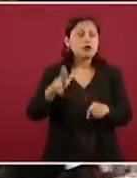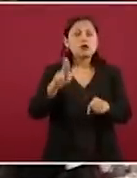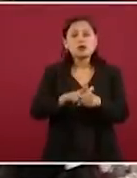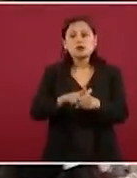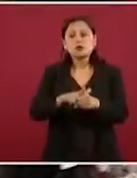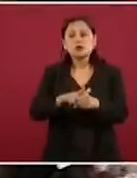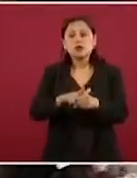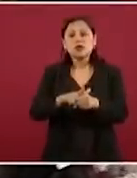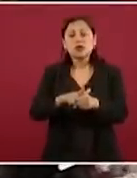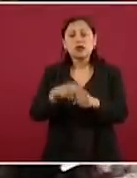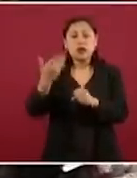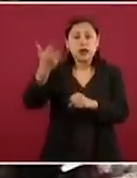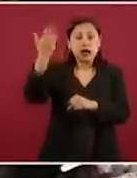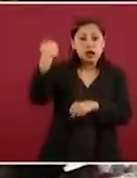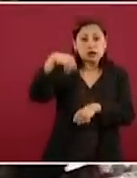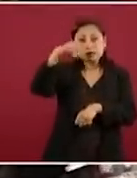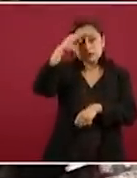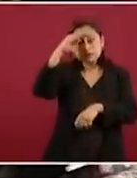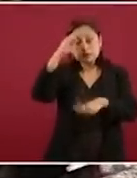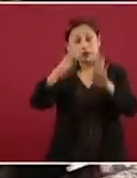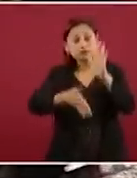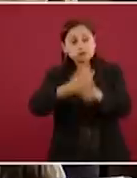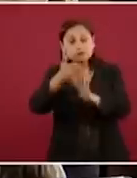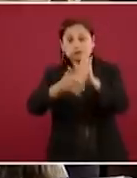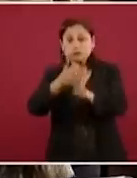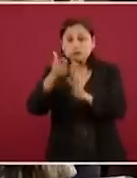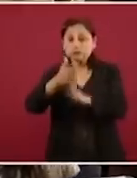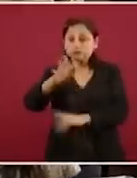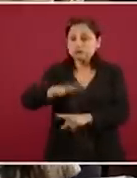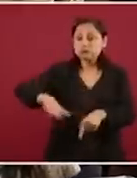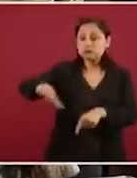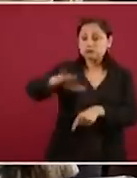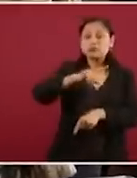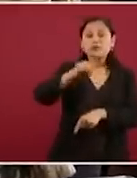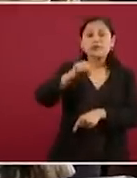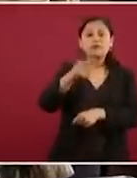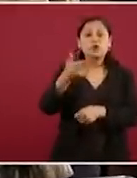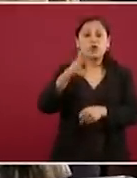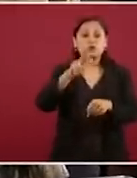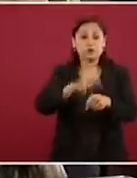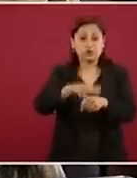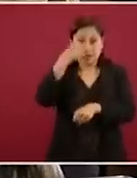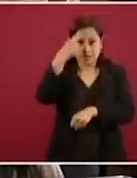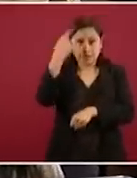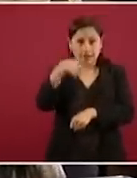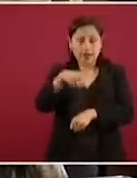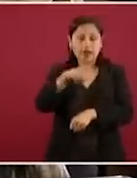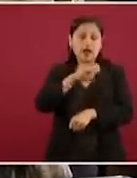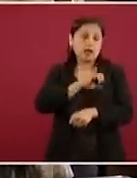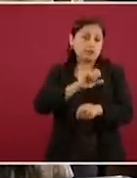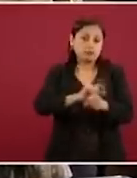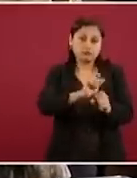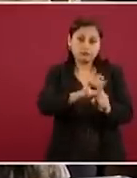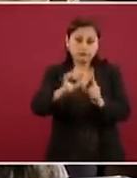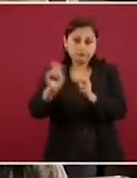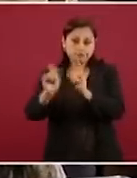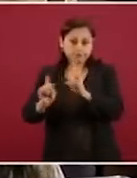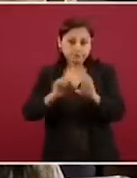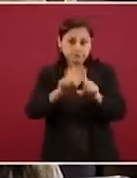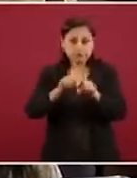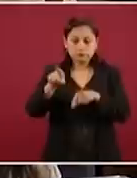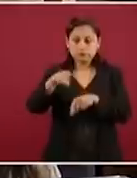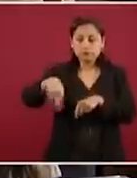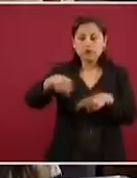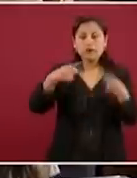que se iba a construir ahí en Ures, la clínica de especialidades, así se le llamaba, para dar atención a los